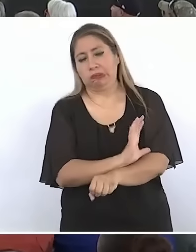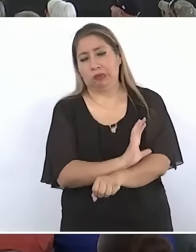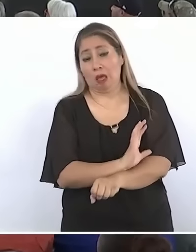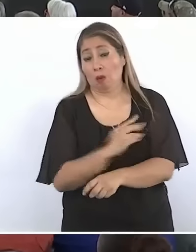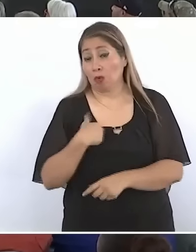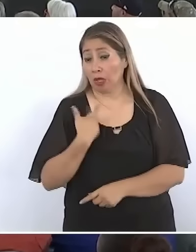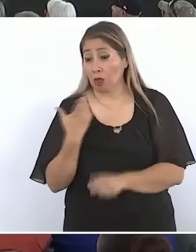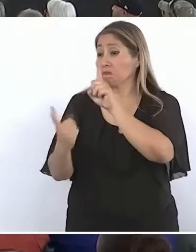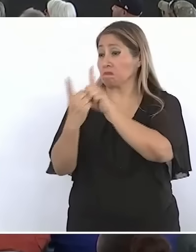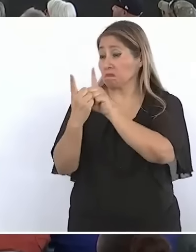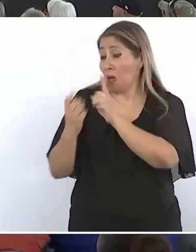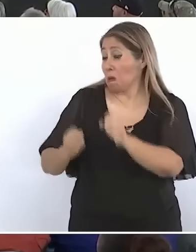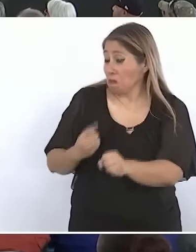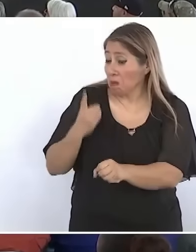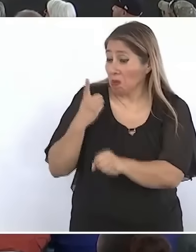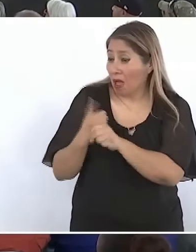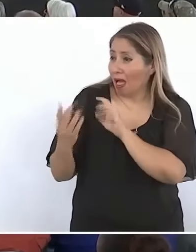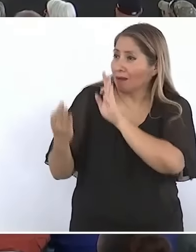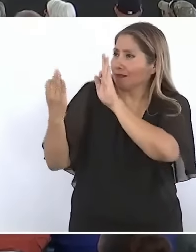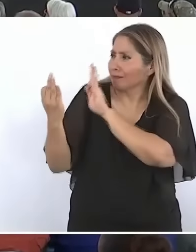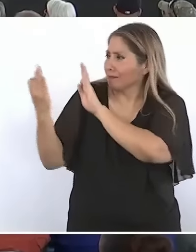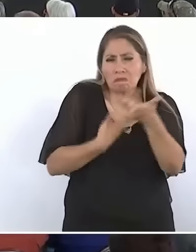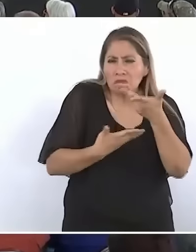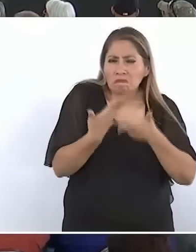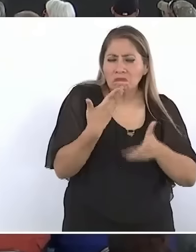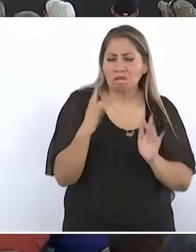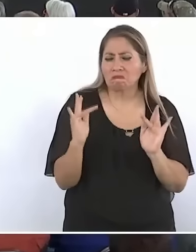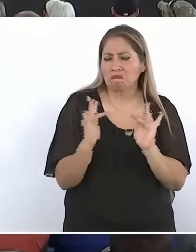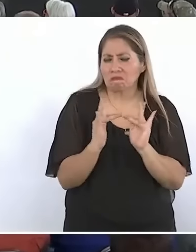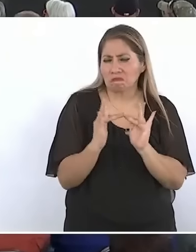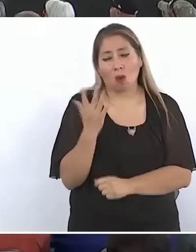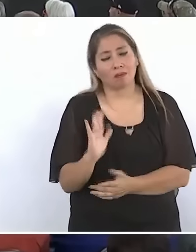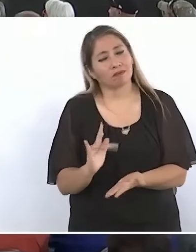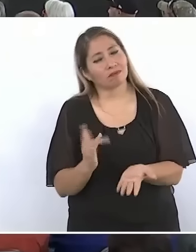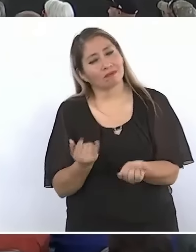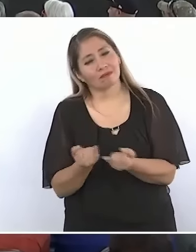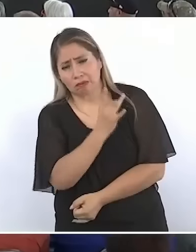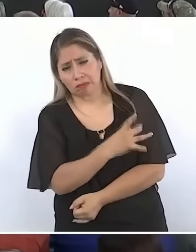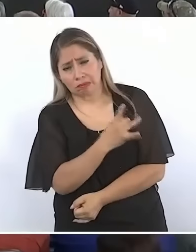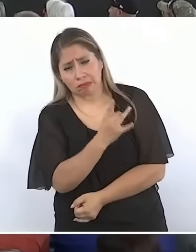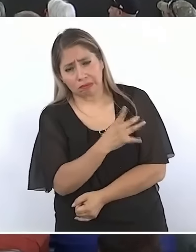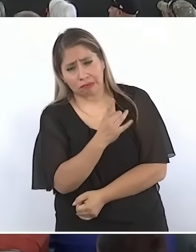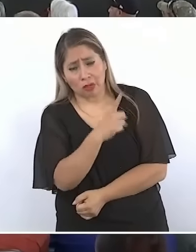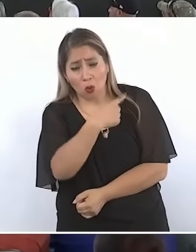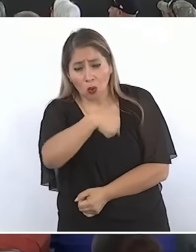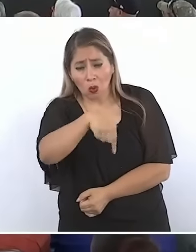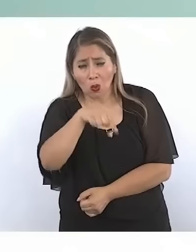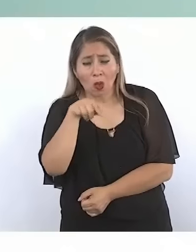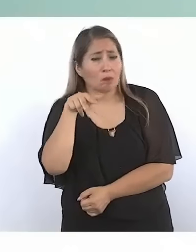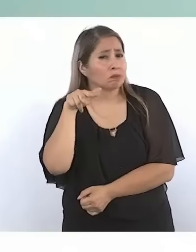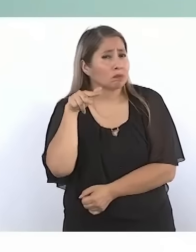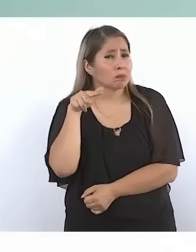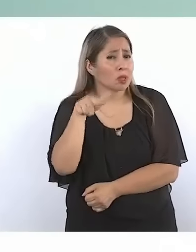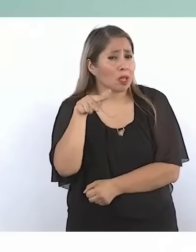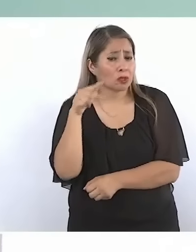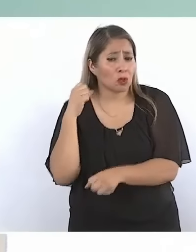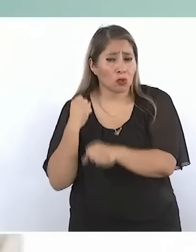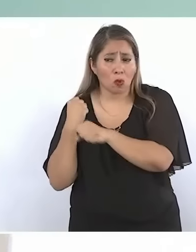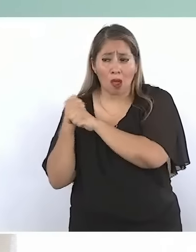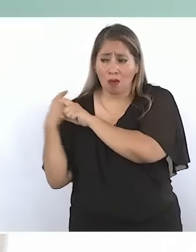de conocerles y de compartir estos momentos. Siento también su dolor, que ha sido desde hace